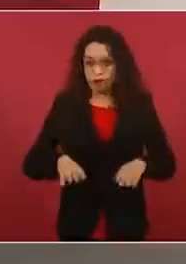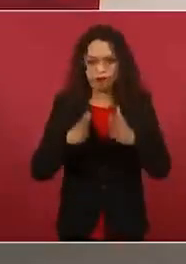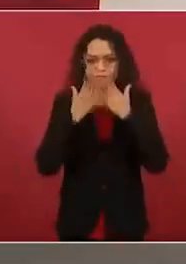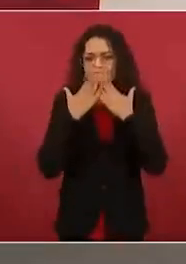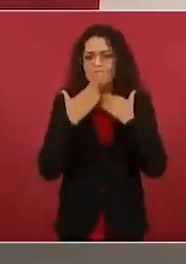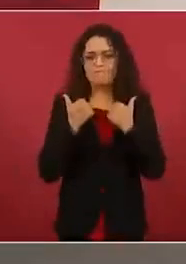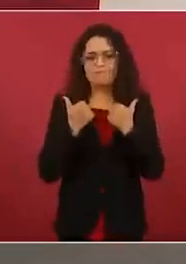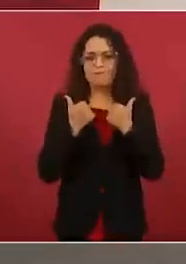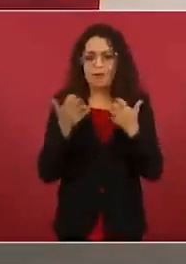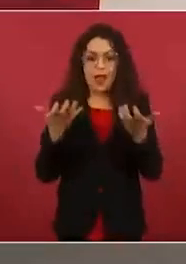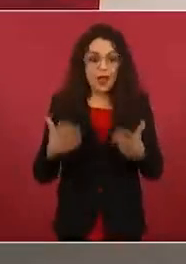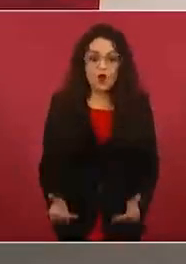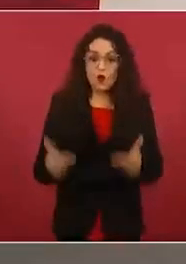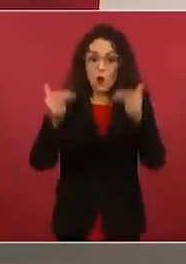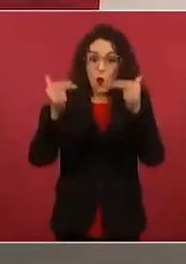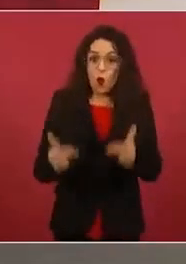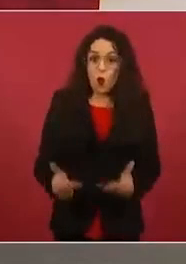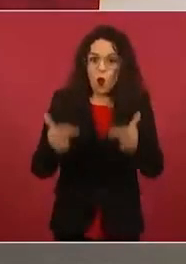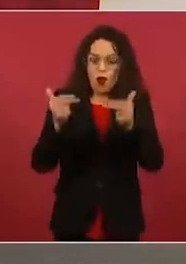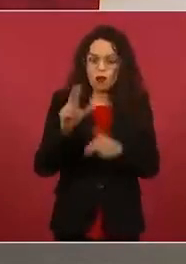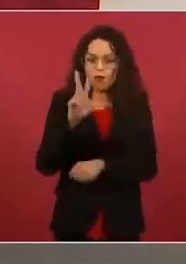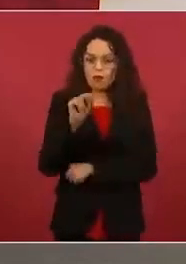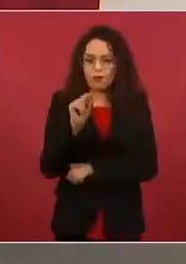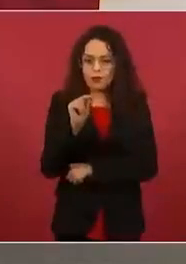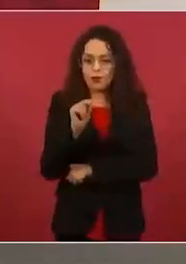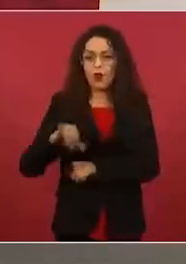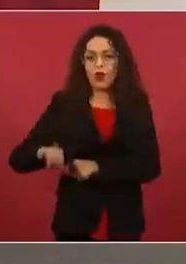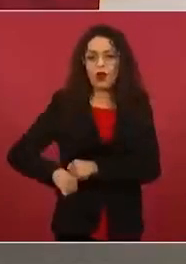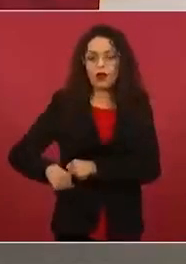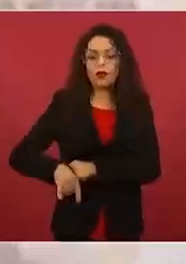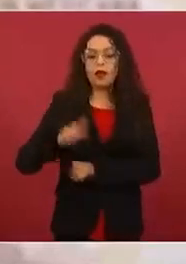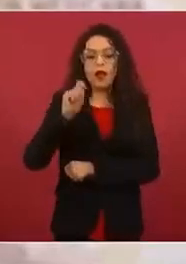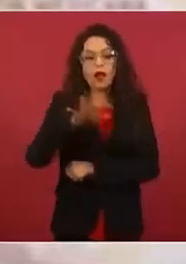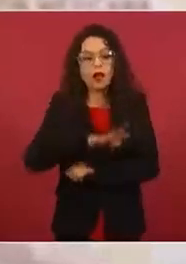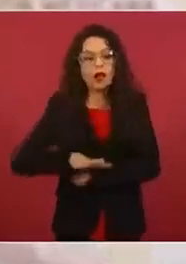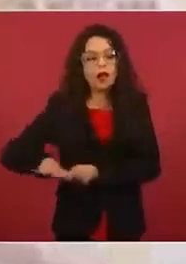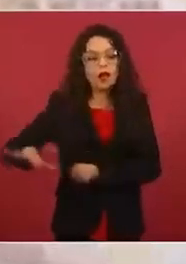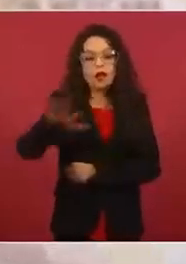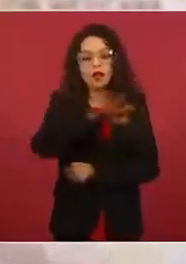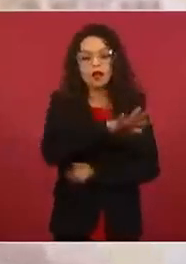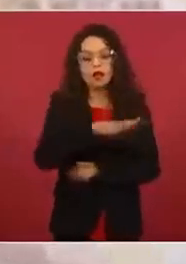sino el bienestar del pueblo.